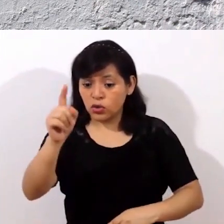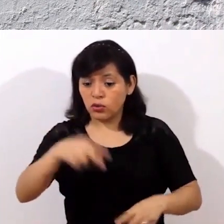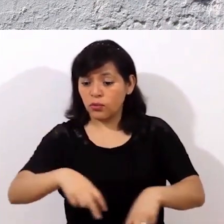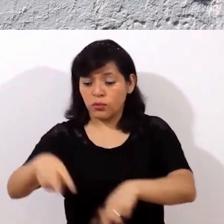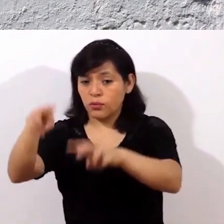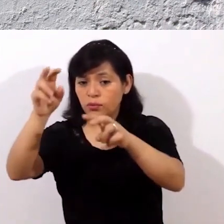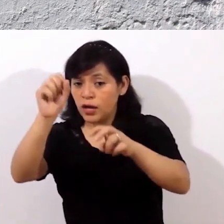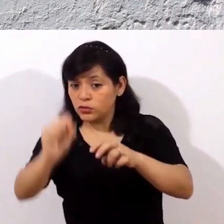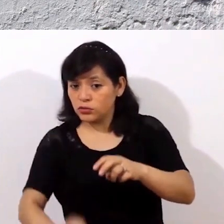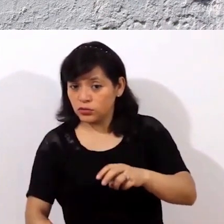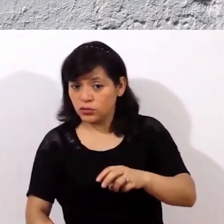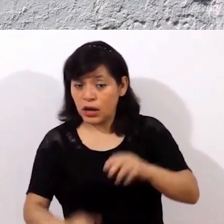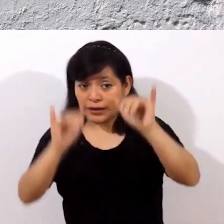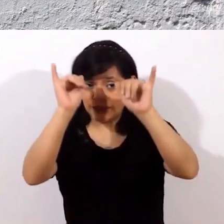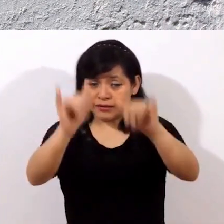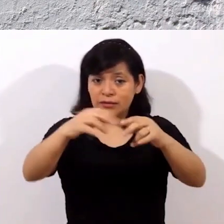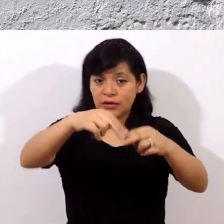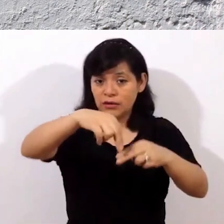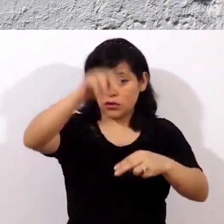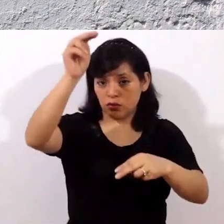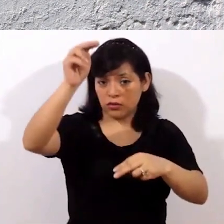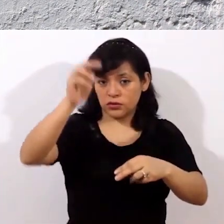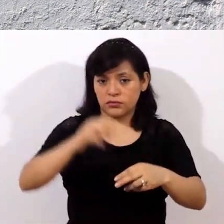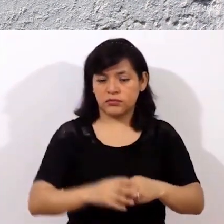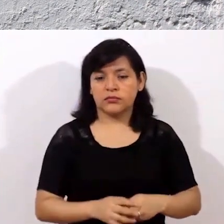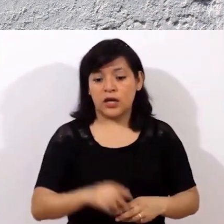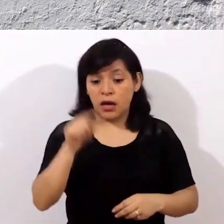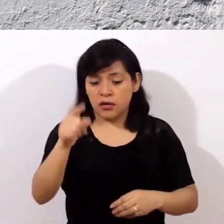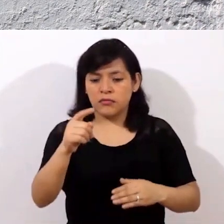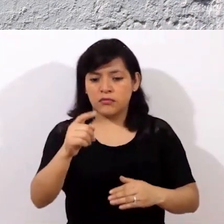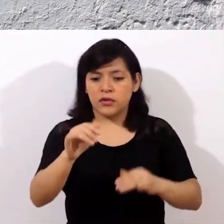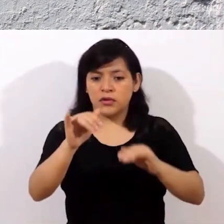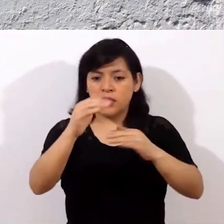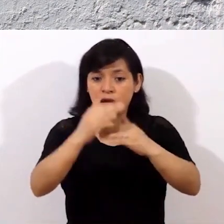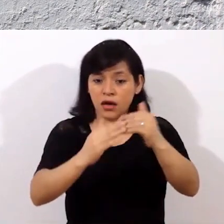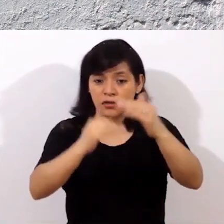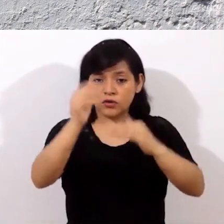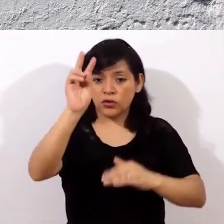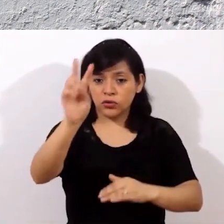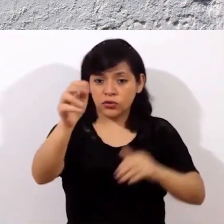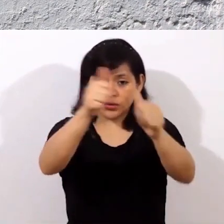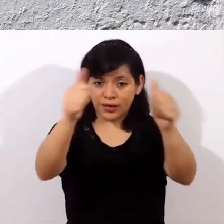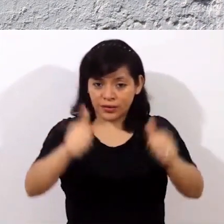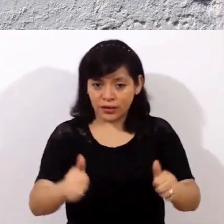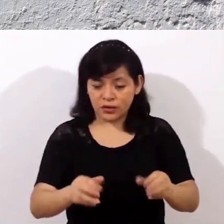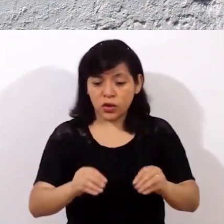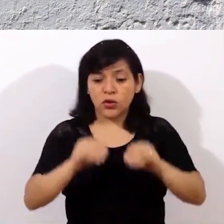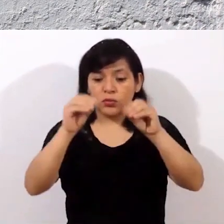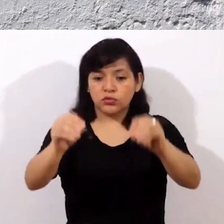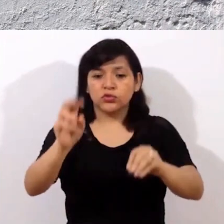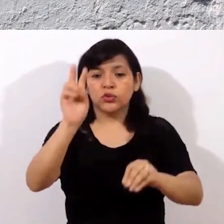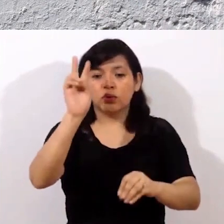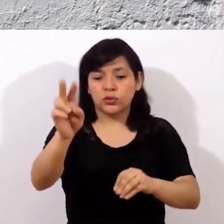David. Así que estableció 2 altares. Y en esos altares estuvieron colocados 2 becerros de oro.